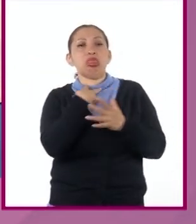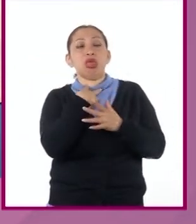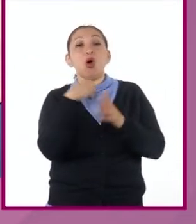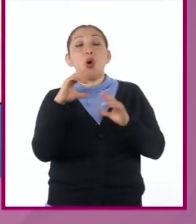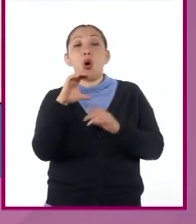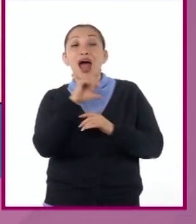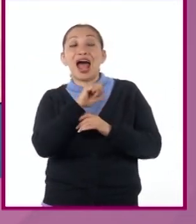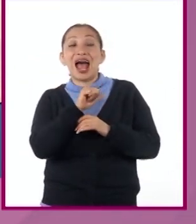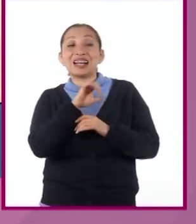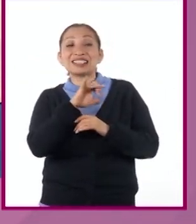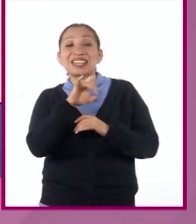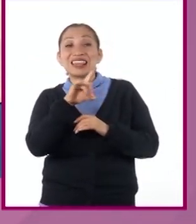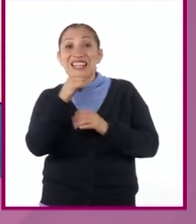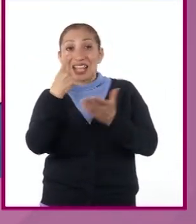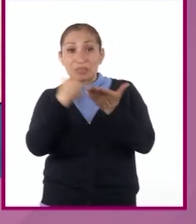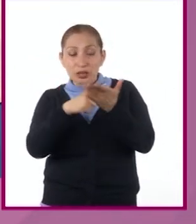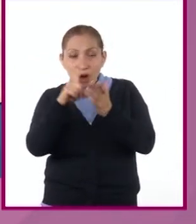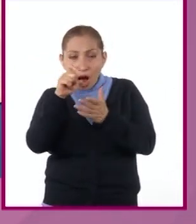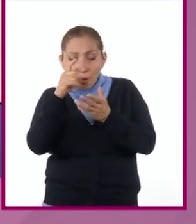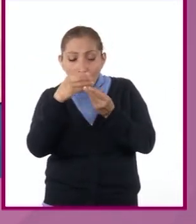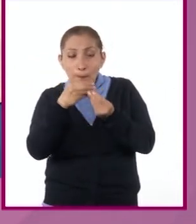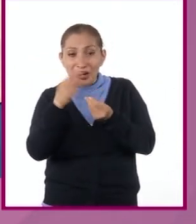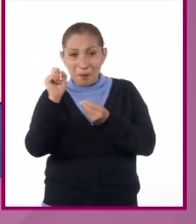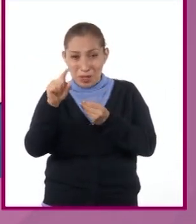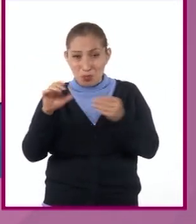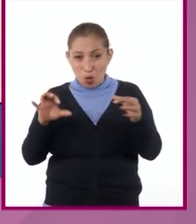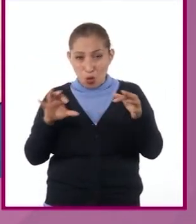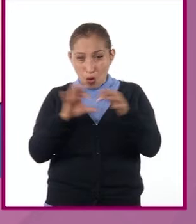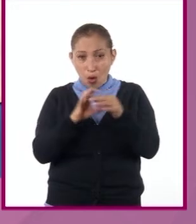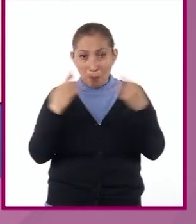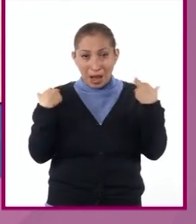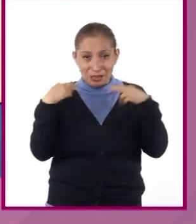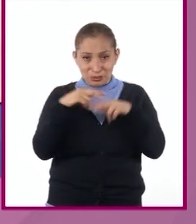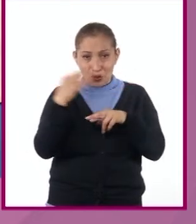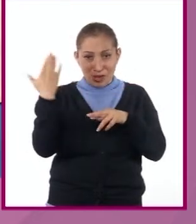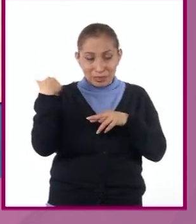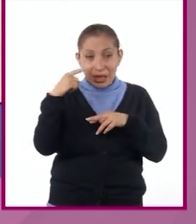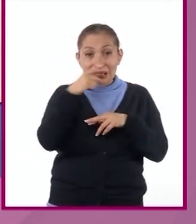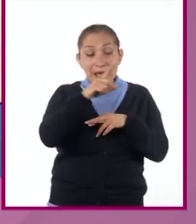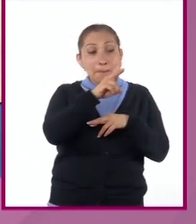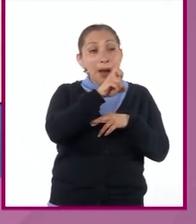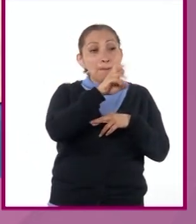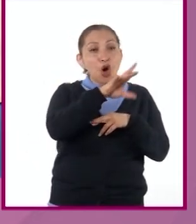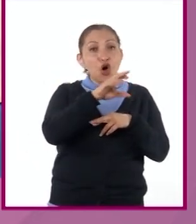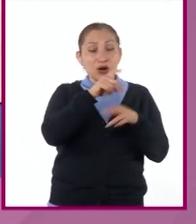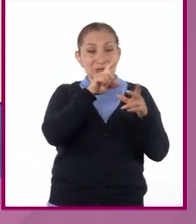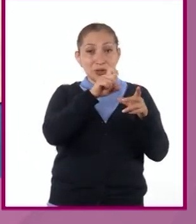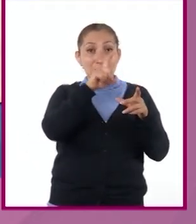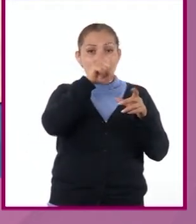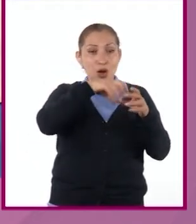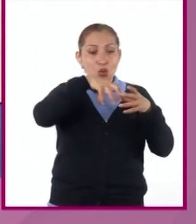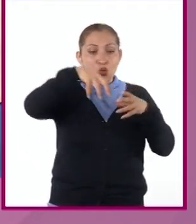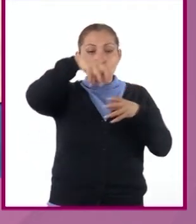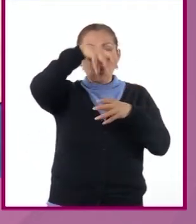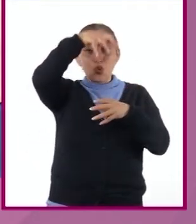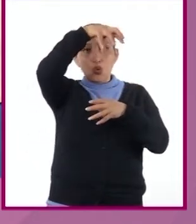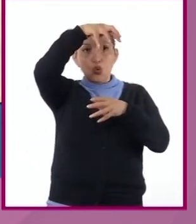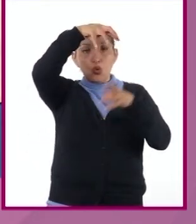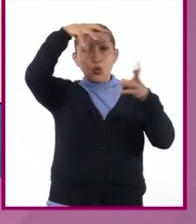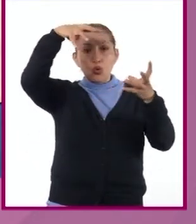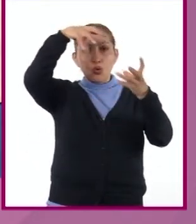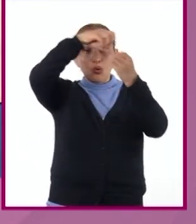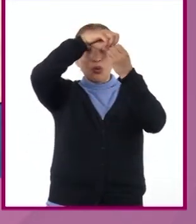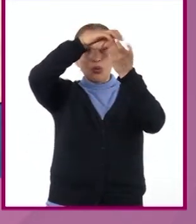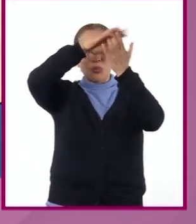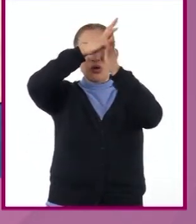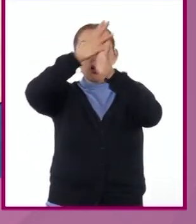acidez que puede tener el agua, ya que, como mencionó el profesor Rodolfo, este vapor que se condensó antes de precipitar